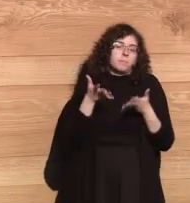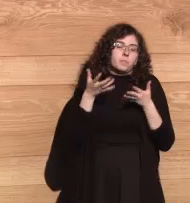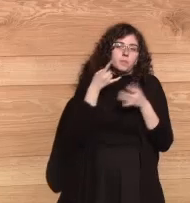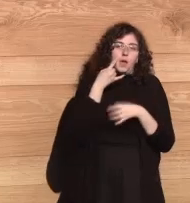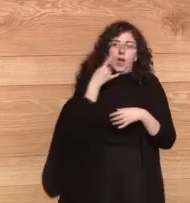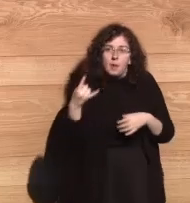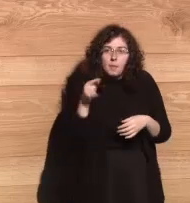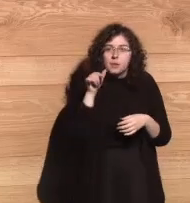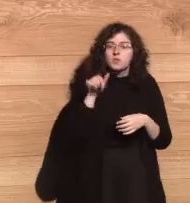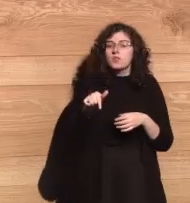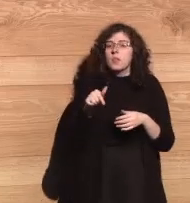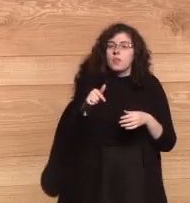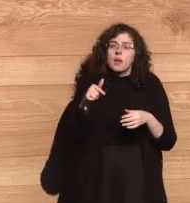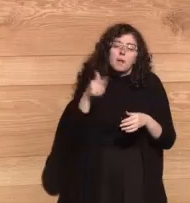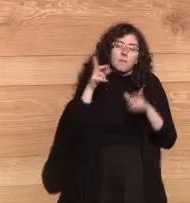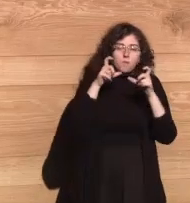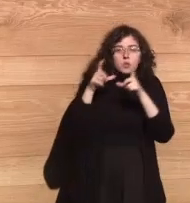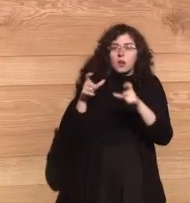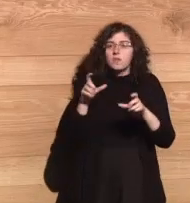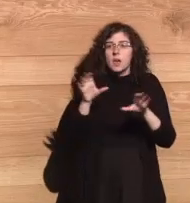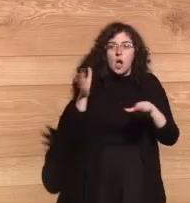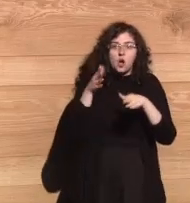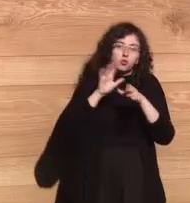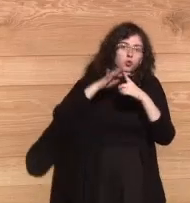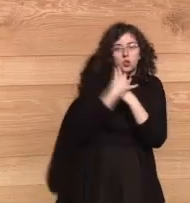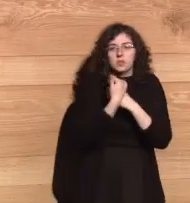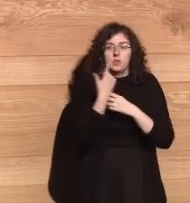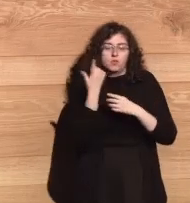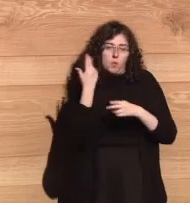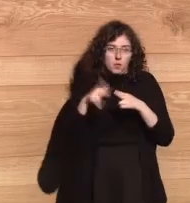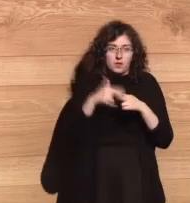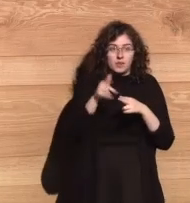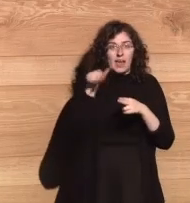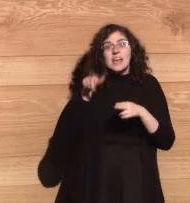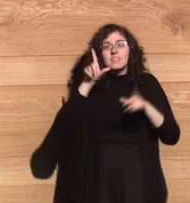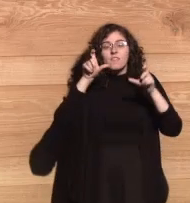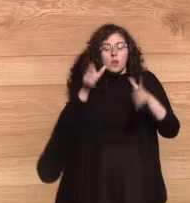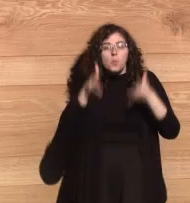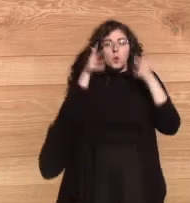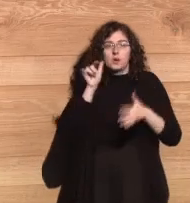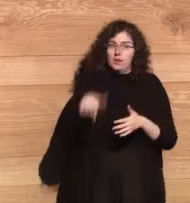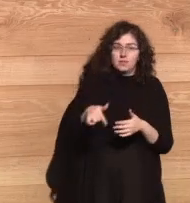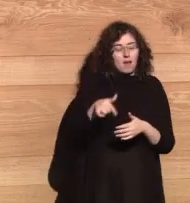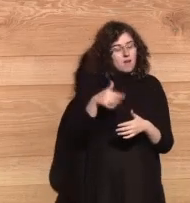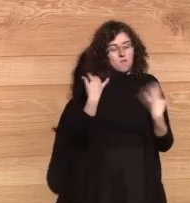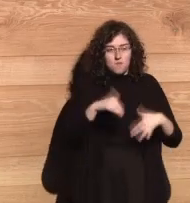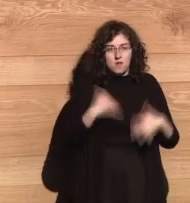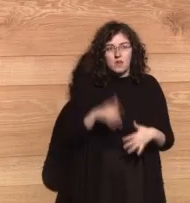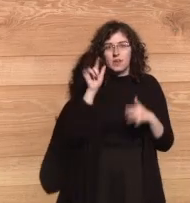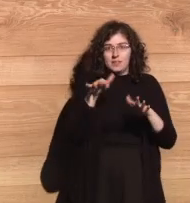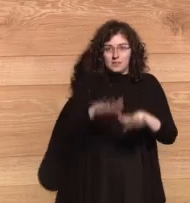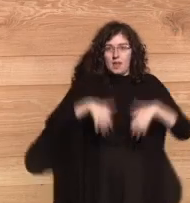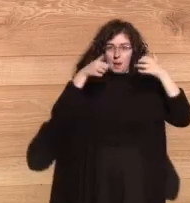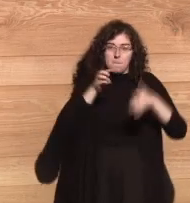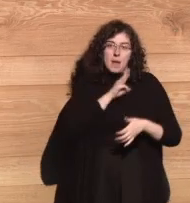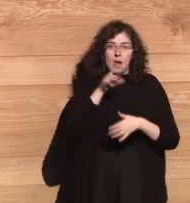fotografía de la vida política, sin duda. Esta a mí me encanta. No, y esta fotografía... No, esto es un cachondeo, porque esto es en el Parlamento de